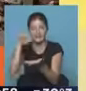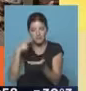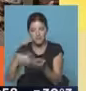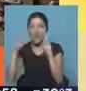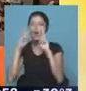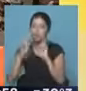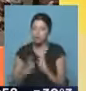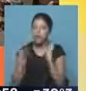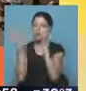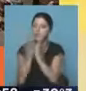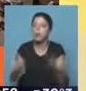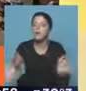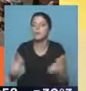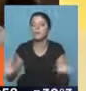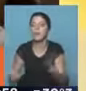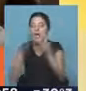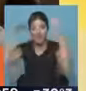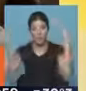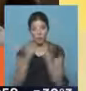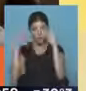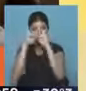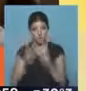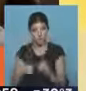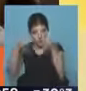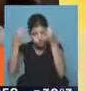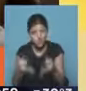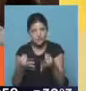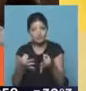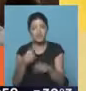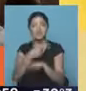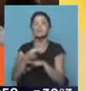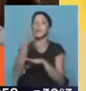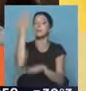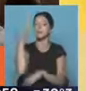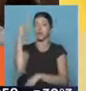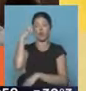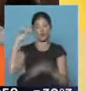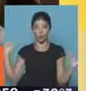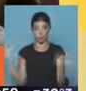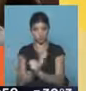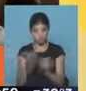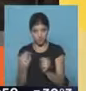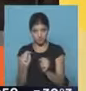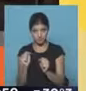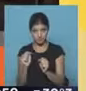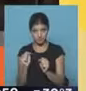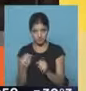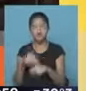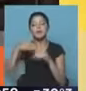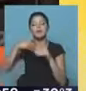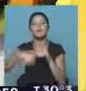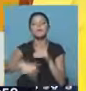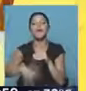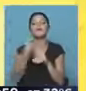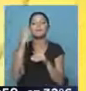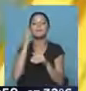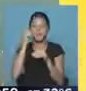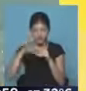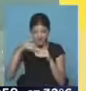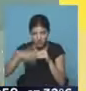la verificación de la implementación del acuerdo de paz que fue aprobado esta semana por el Congreso y que comenzó a ser aplicado el 1 de